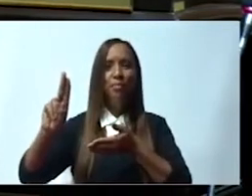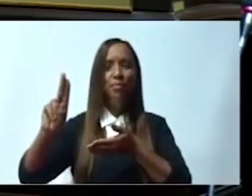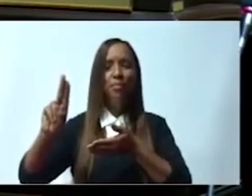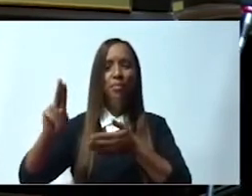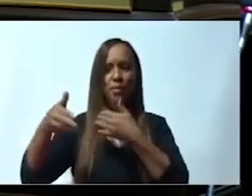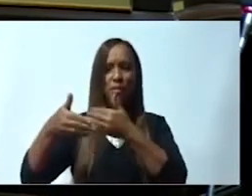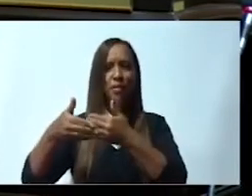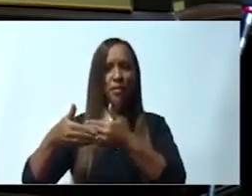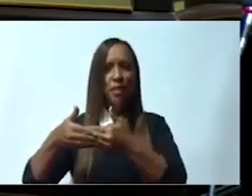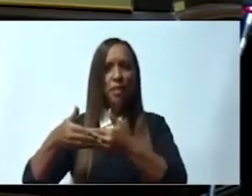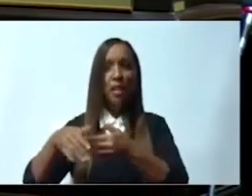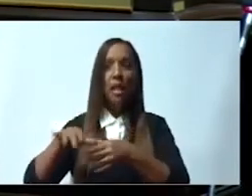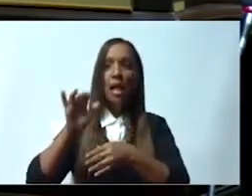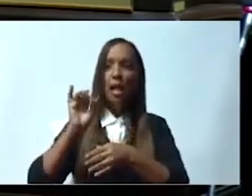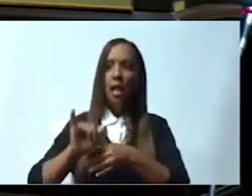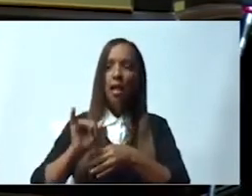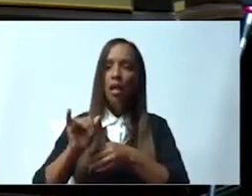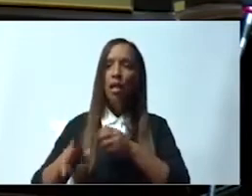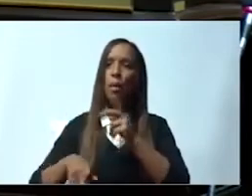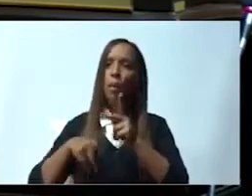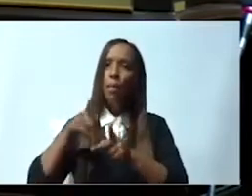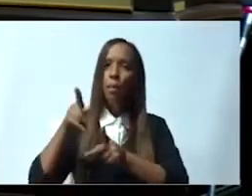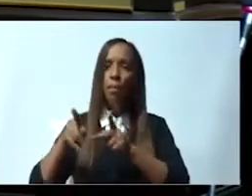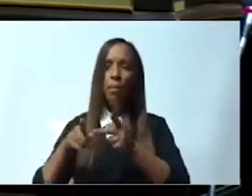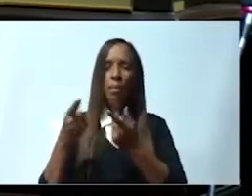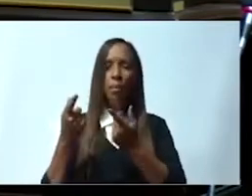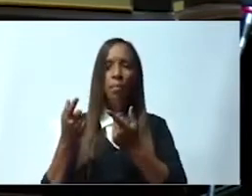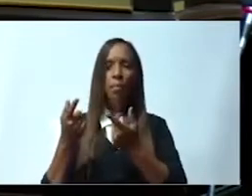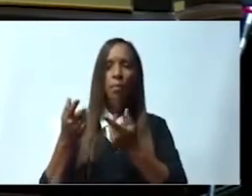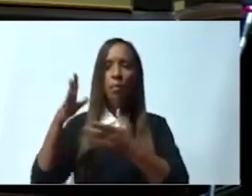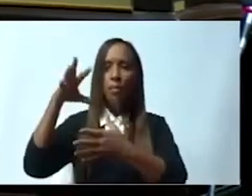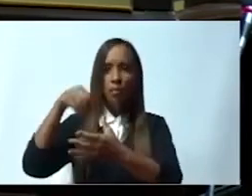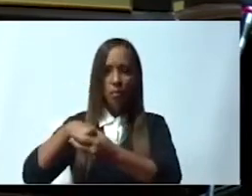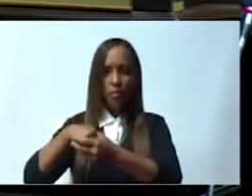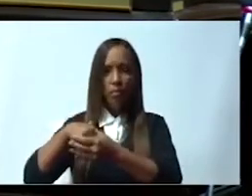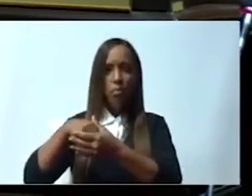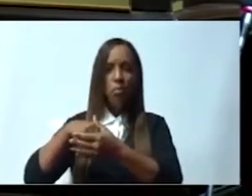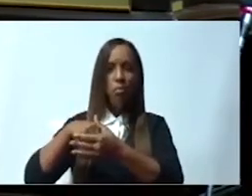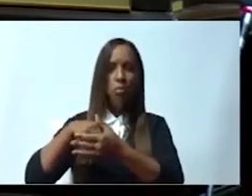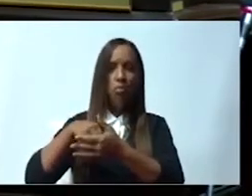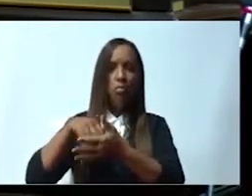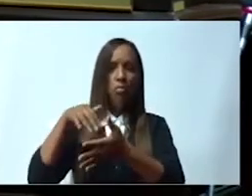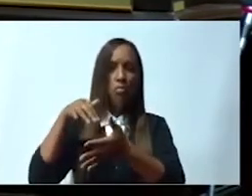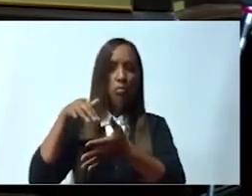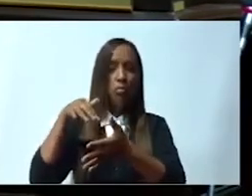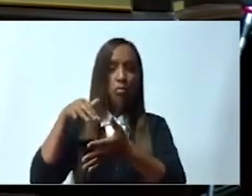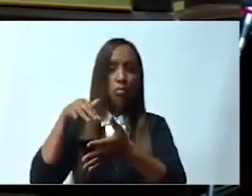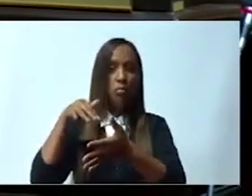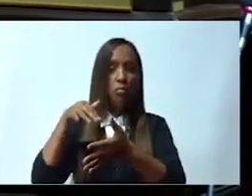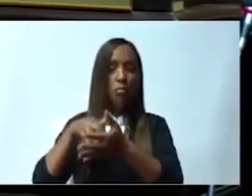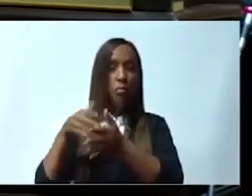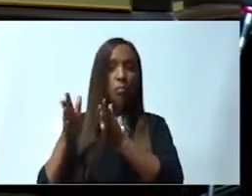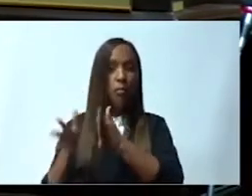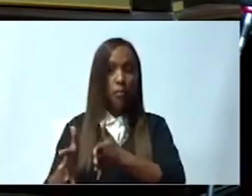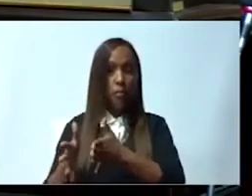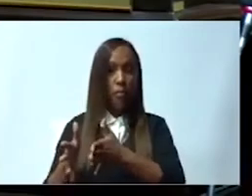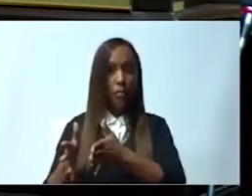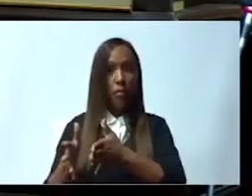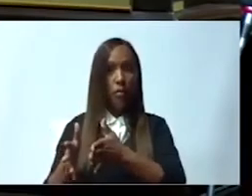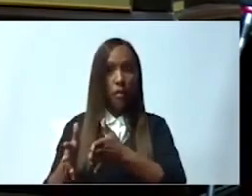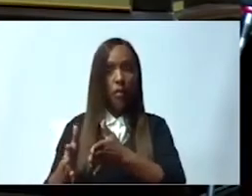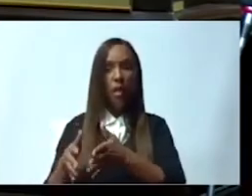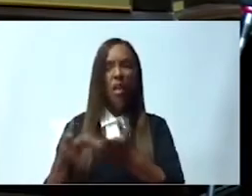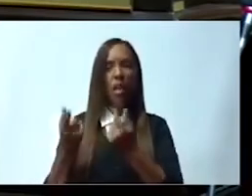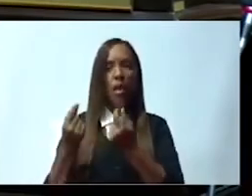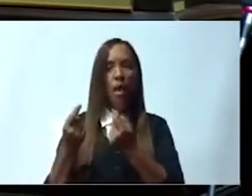bosque urbano, y han estado haciendo estudios científicos e investigaciones para preservar toda la flora y la fauna que hay